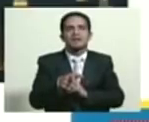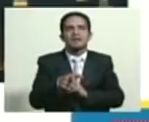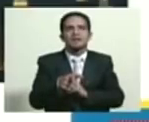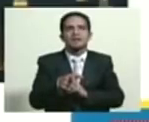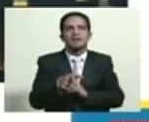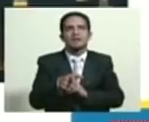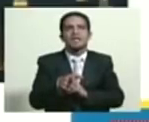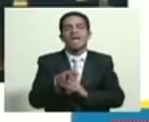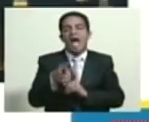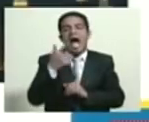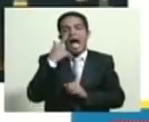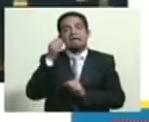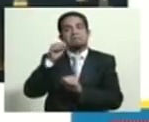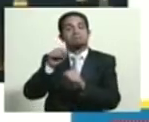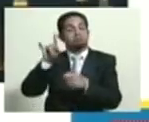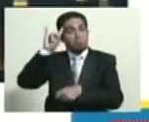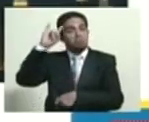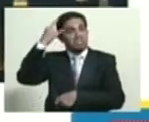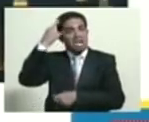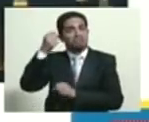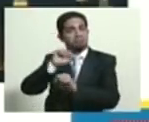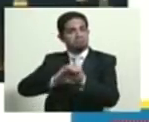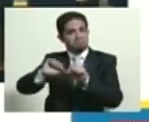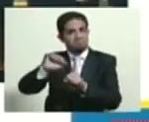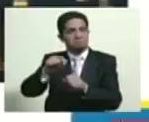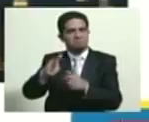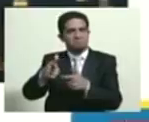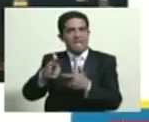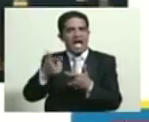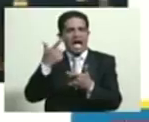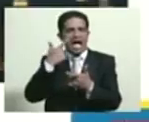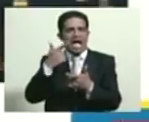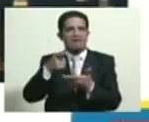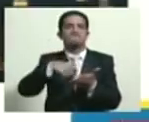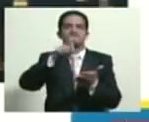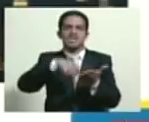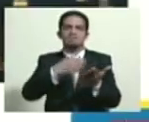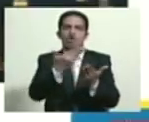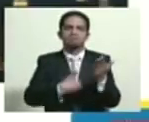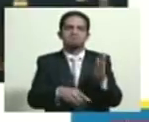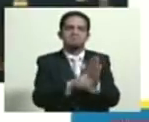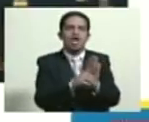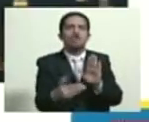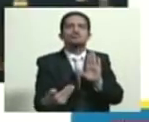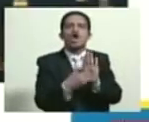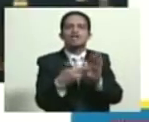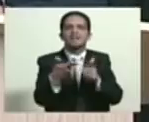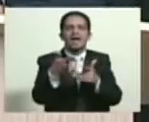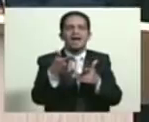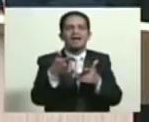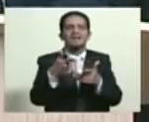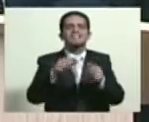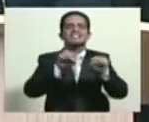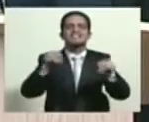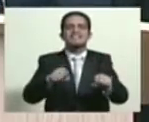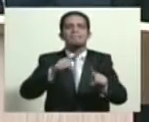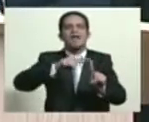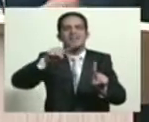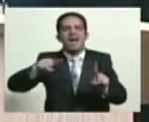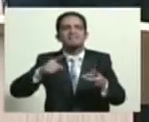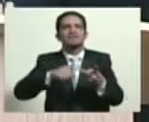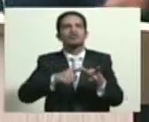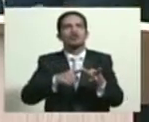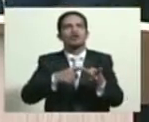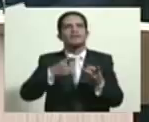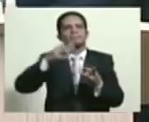ante ataques de pulsos electromagnéticos contra instalaciones militares, contra el sistema eléctrico, contra